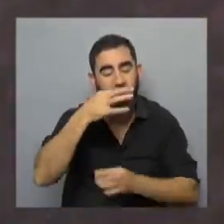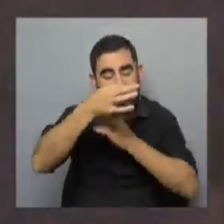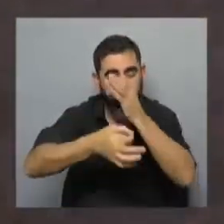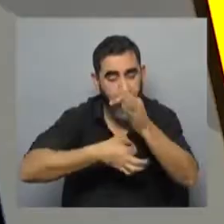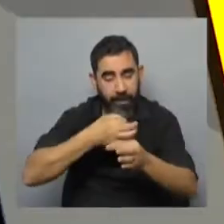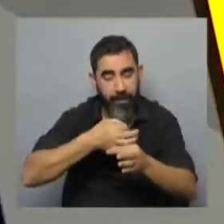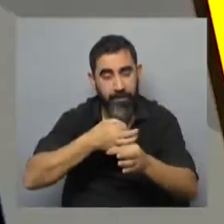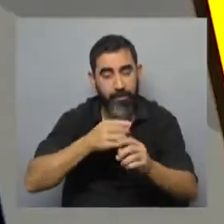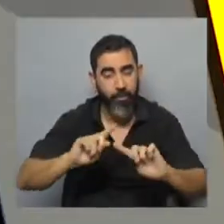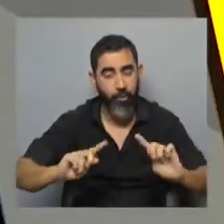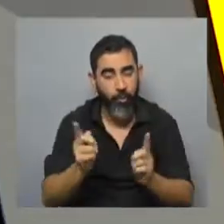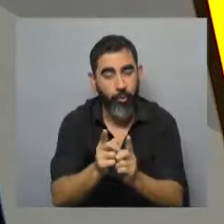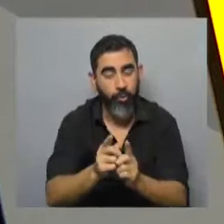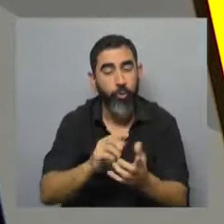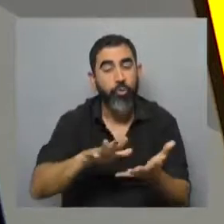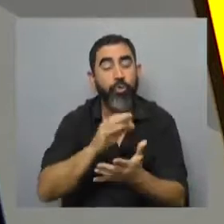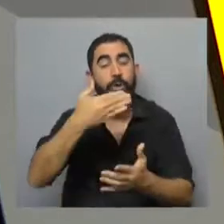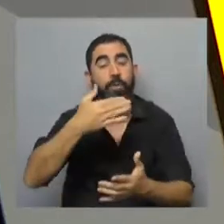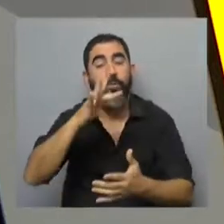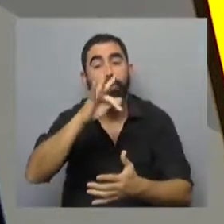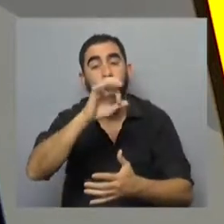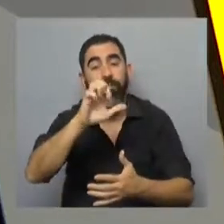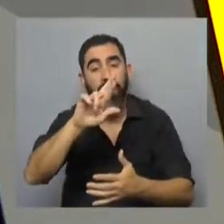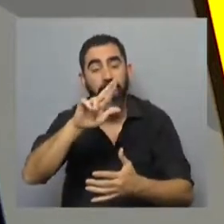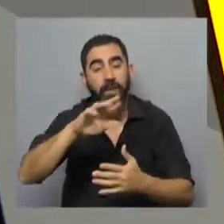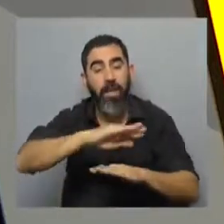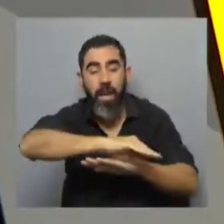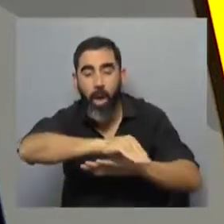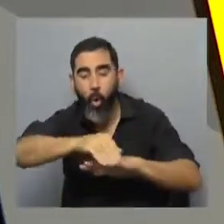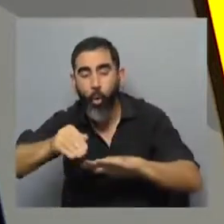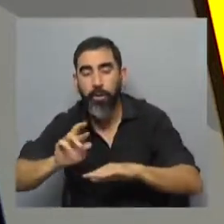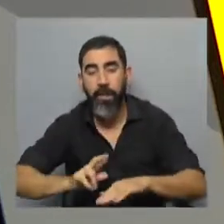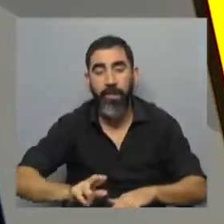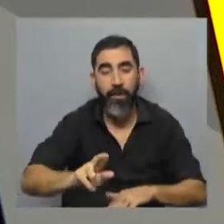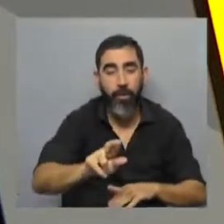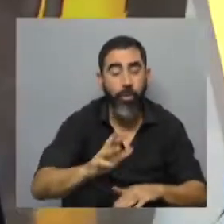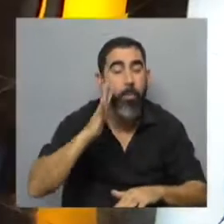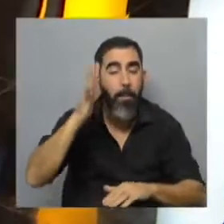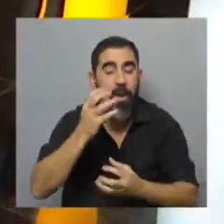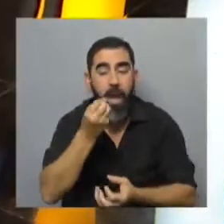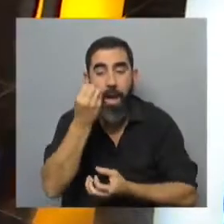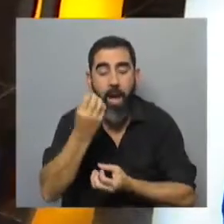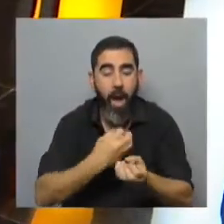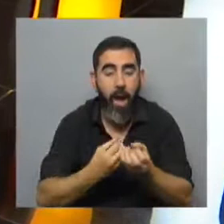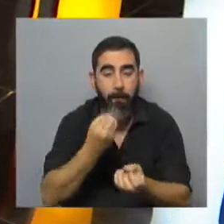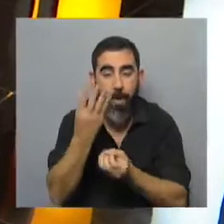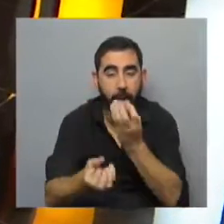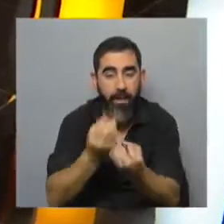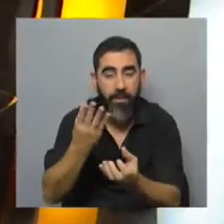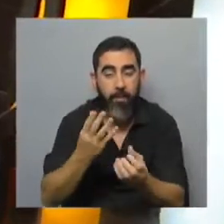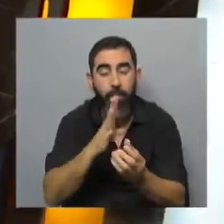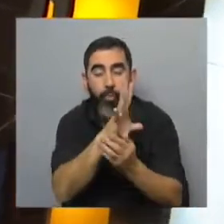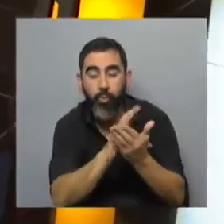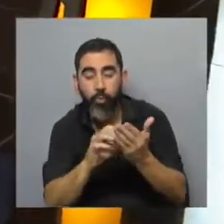bueno decirlo brevemente. Zonas buffer son áreas en las costas de ríos y arroyos en las cuales se supone que la vegetación podría absorber al menos